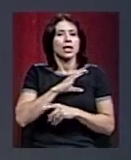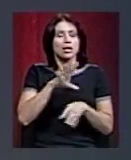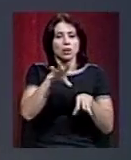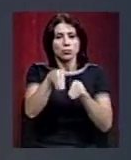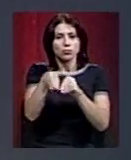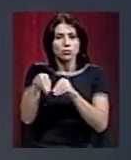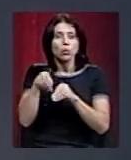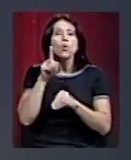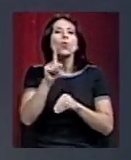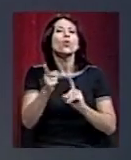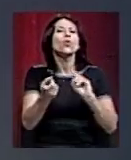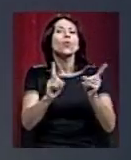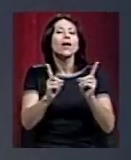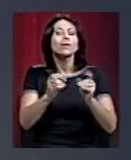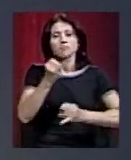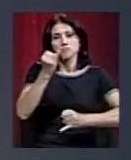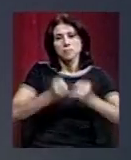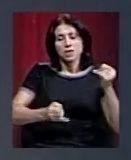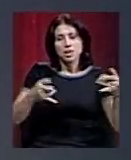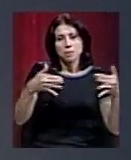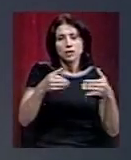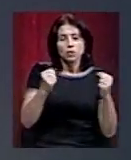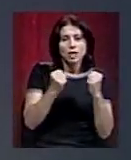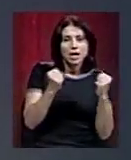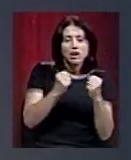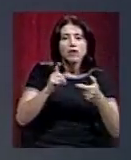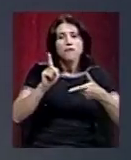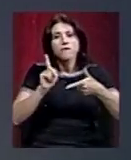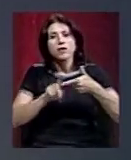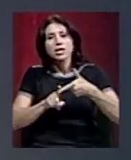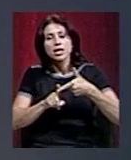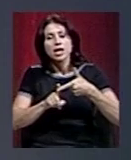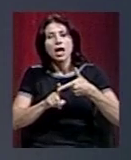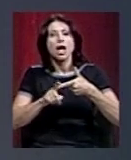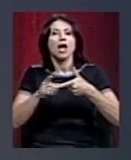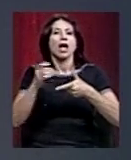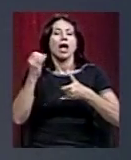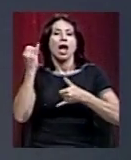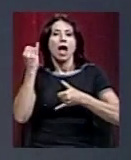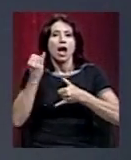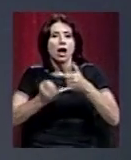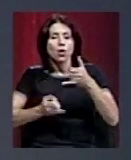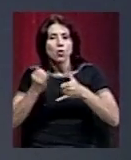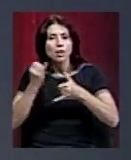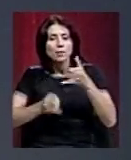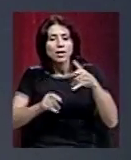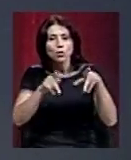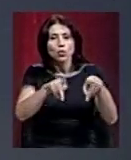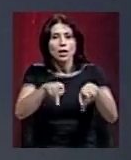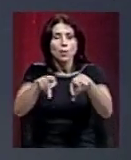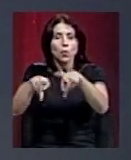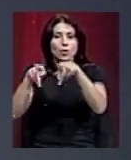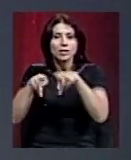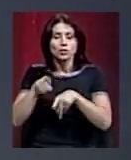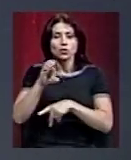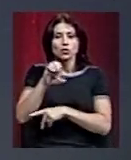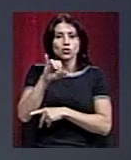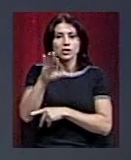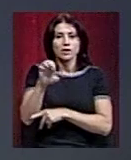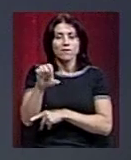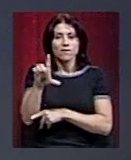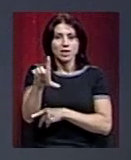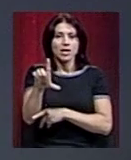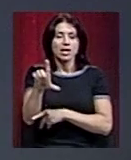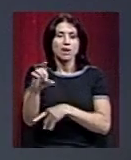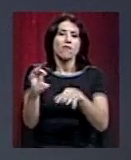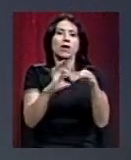ellos es la terminación de la Guerra Fría, otro el agotamiento de la población civil en cuanto